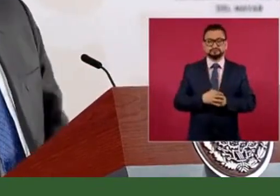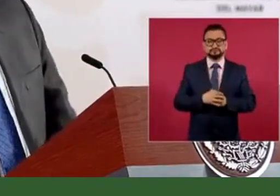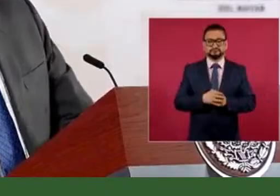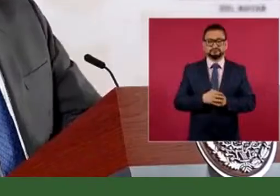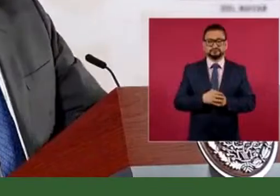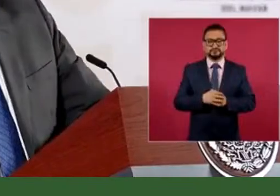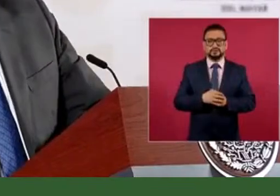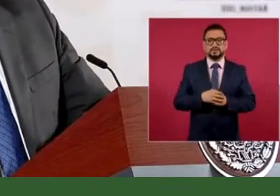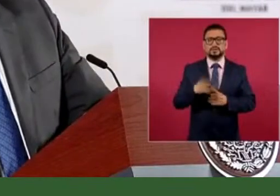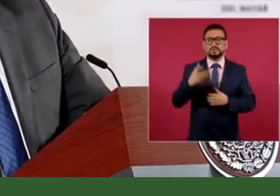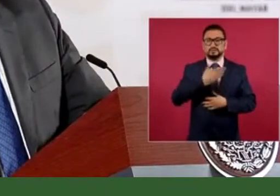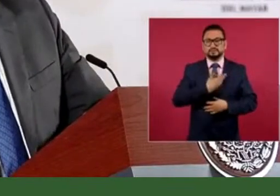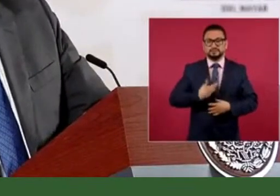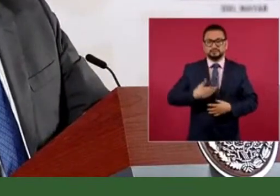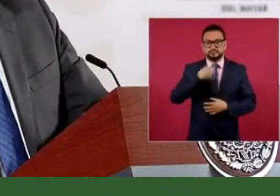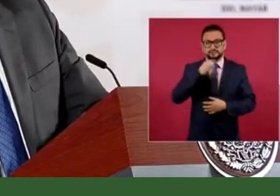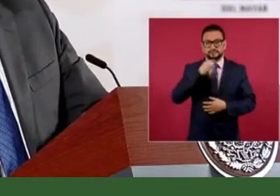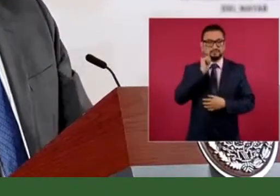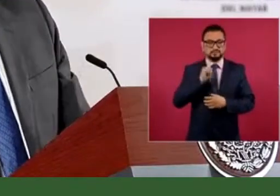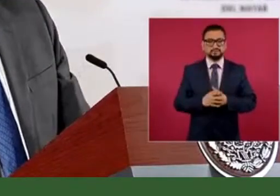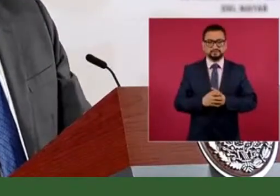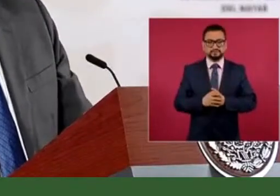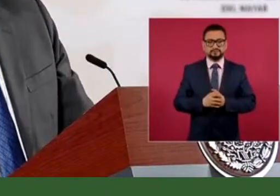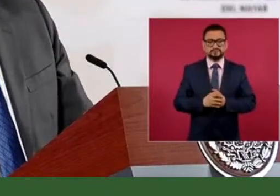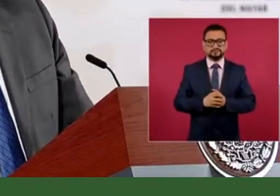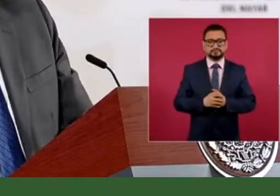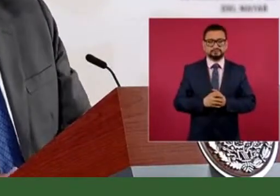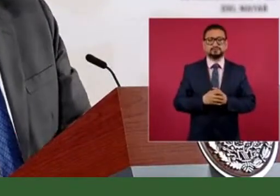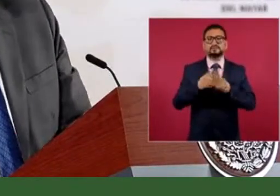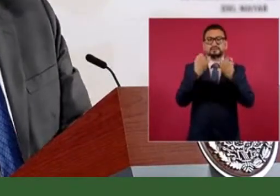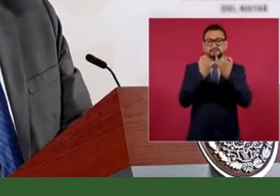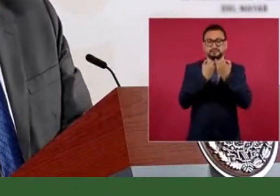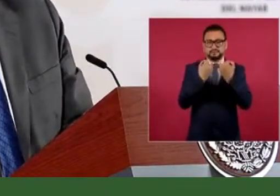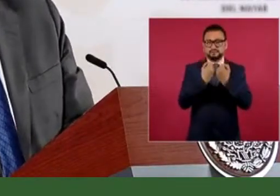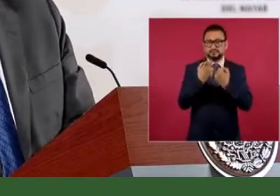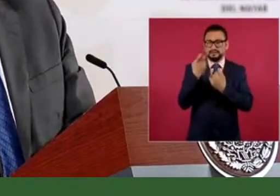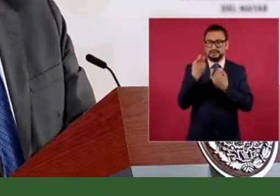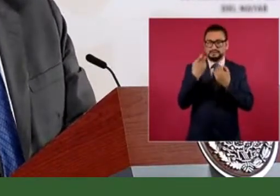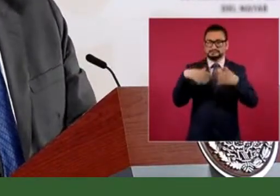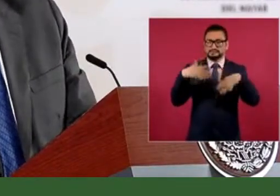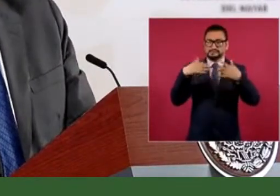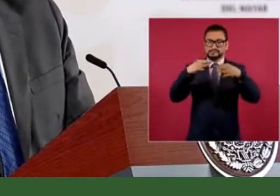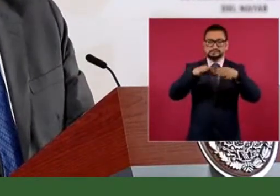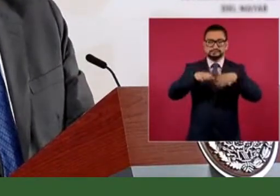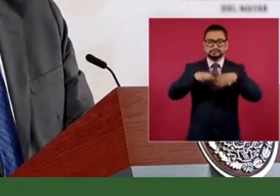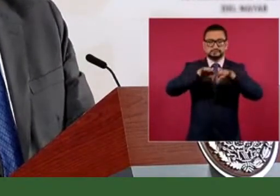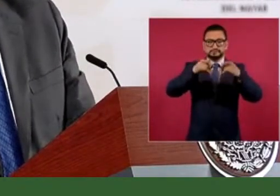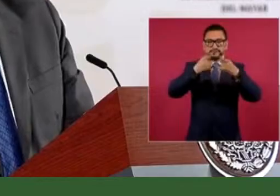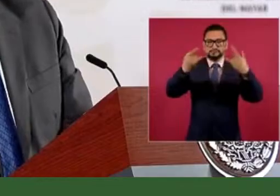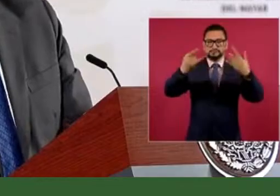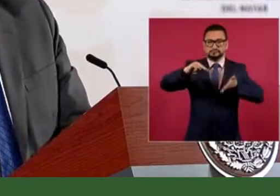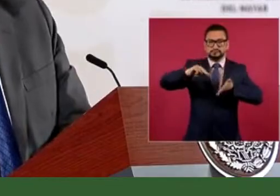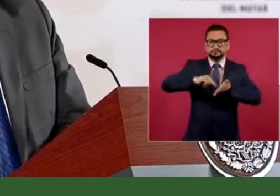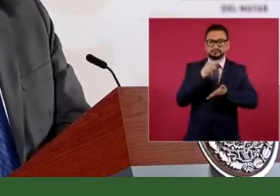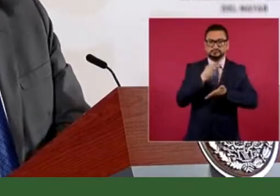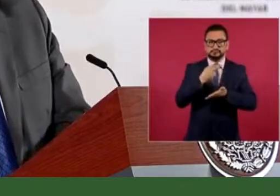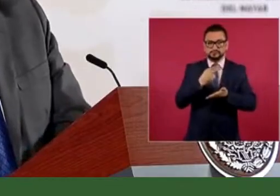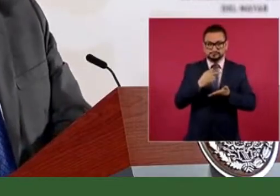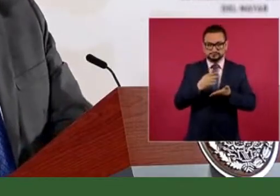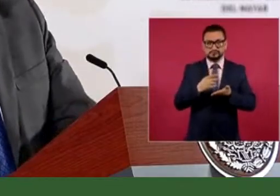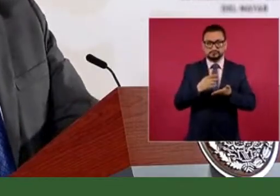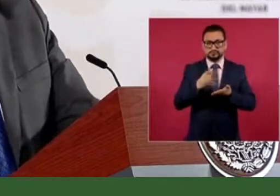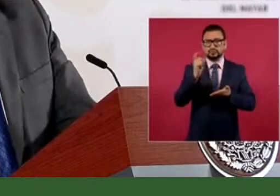al presidente Juárez y sobre todo ese hecho histórico importantísimo,